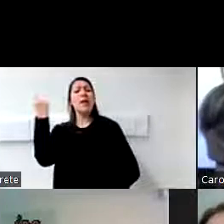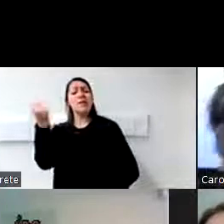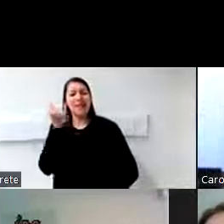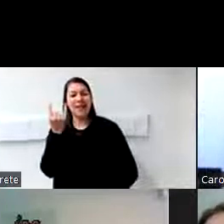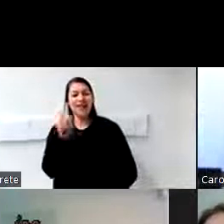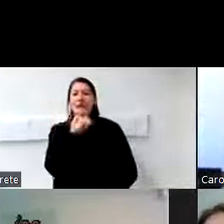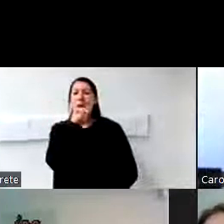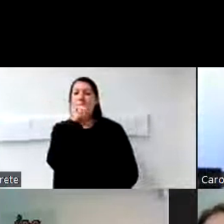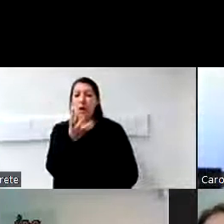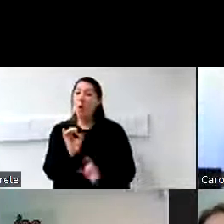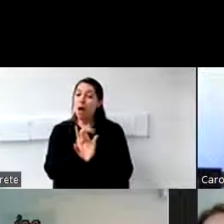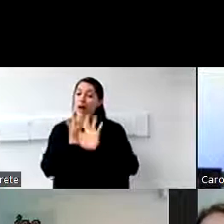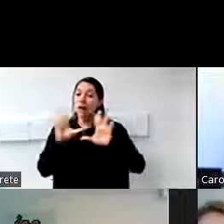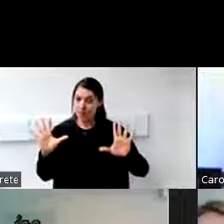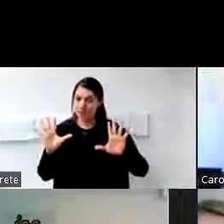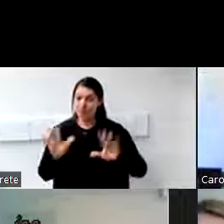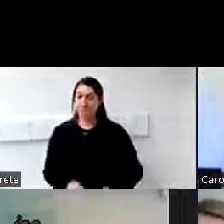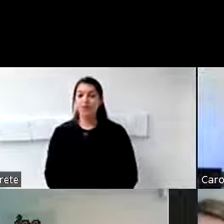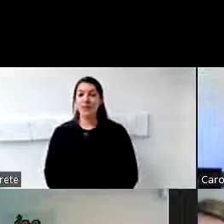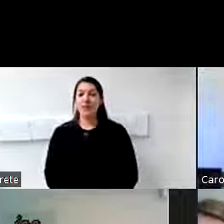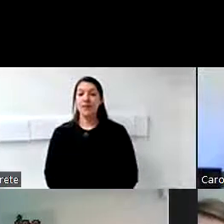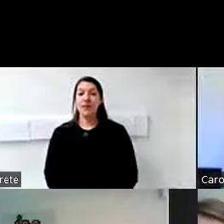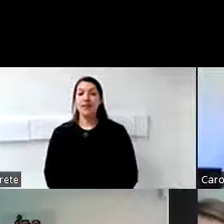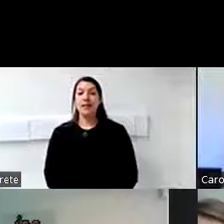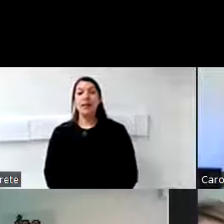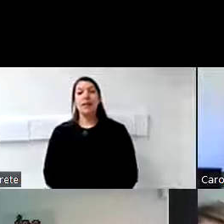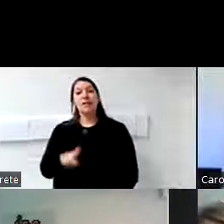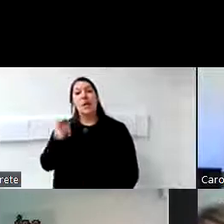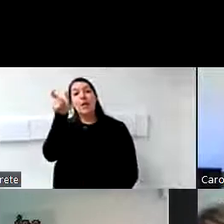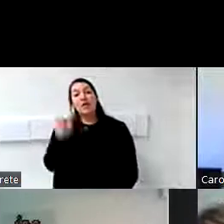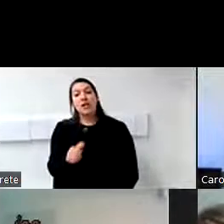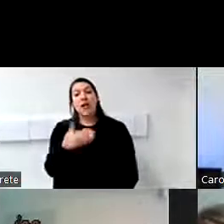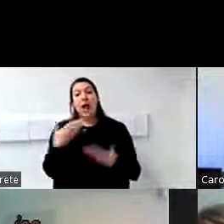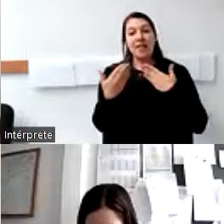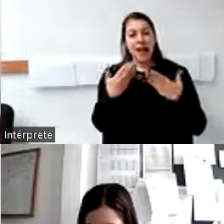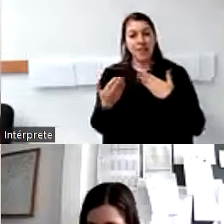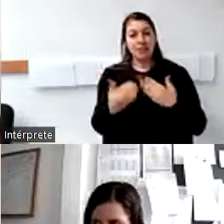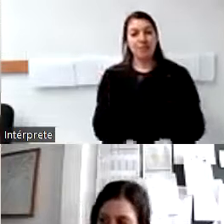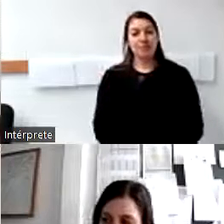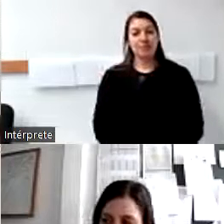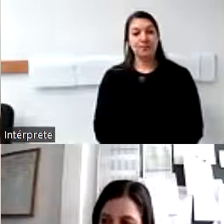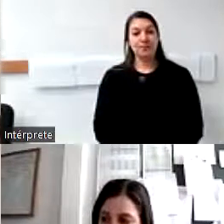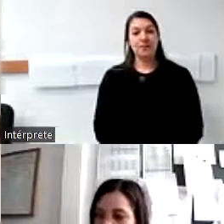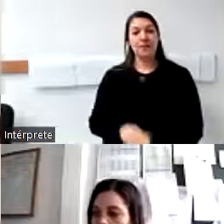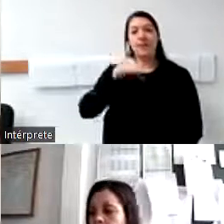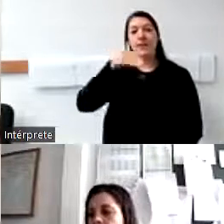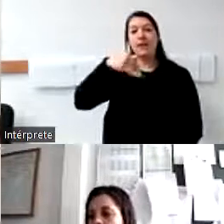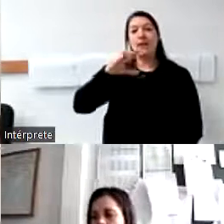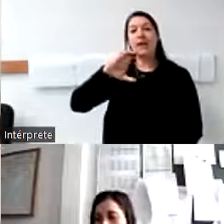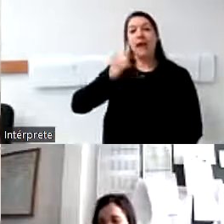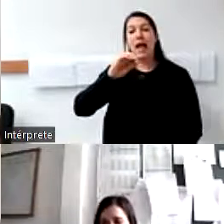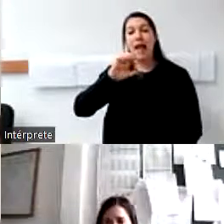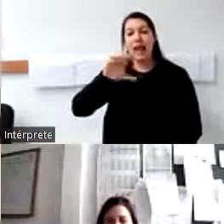como ese punto. Y hay otra mano levantada, Micaela y Carla. Gracias,